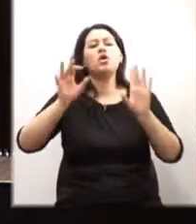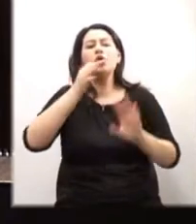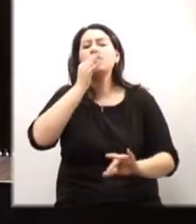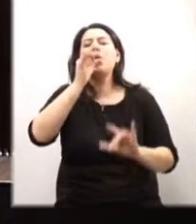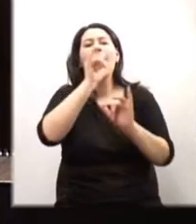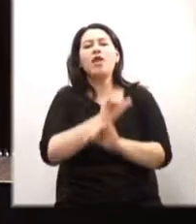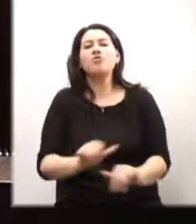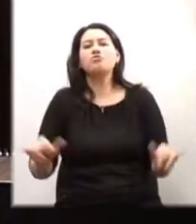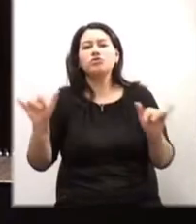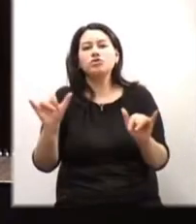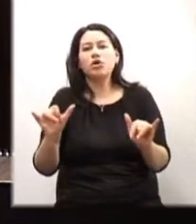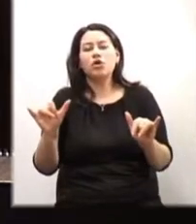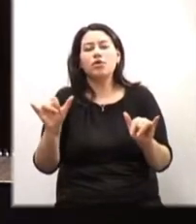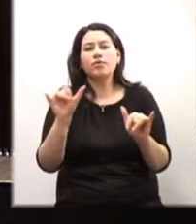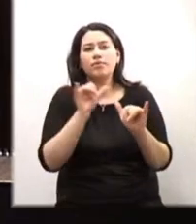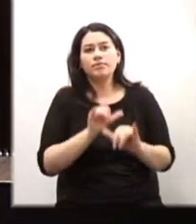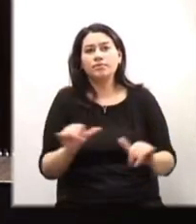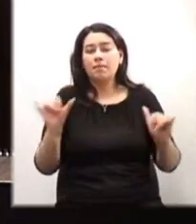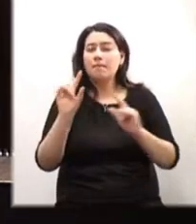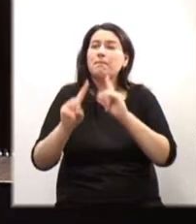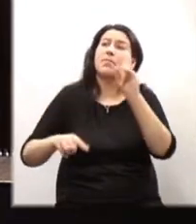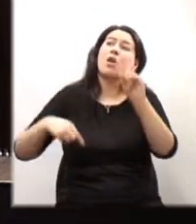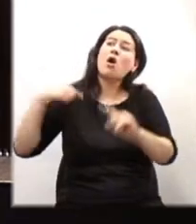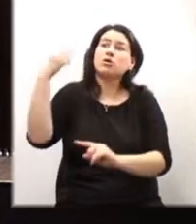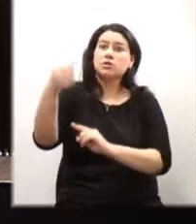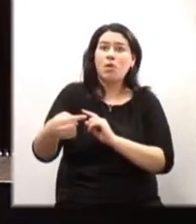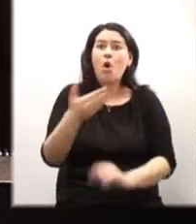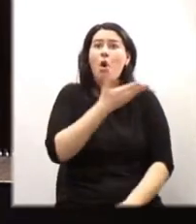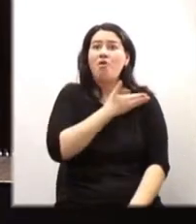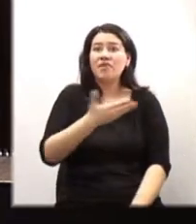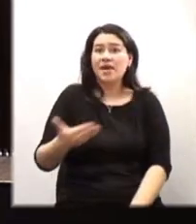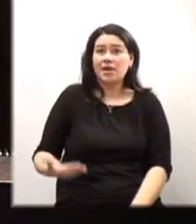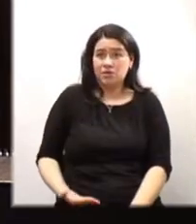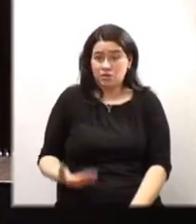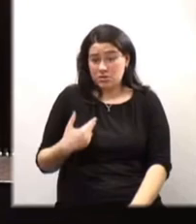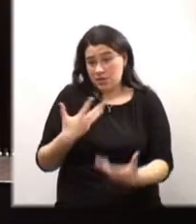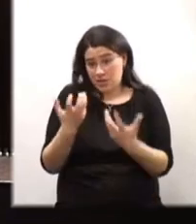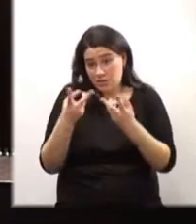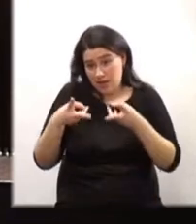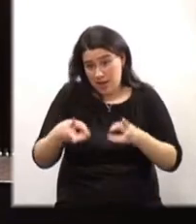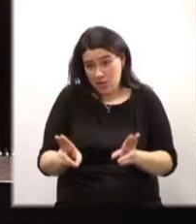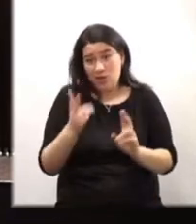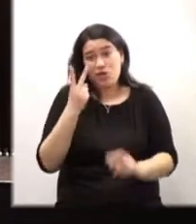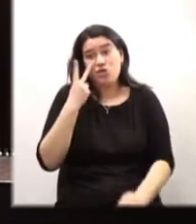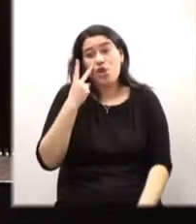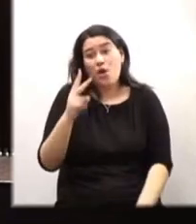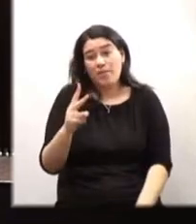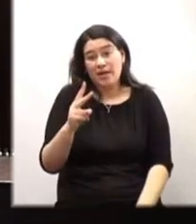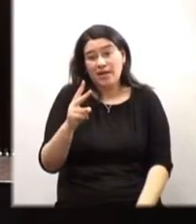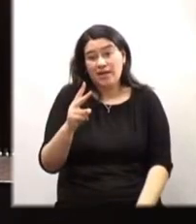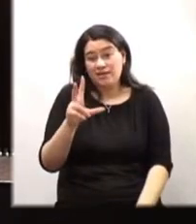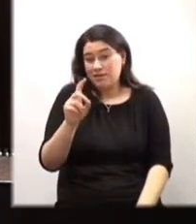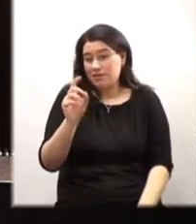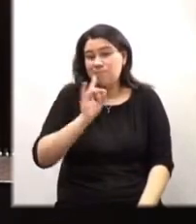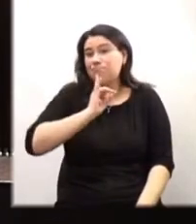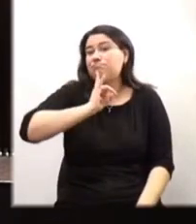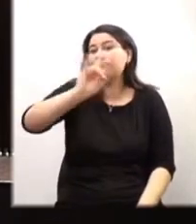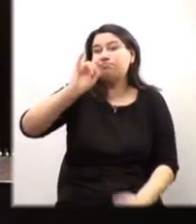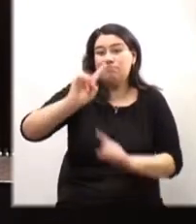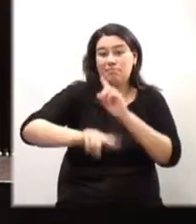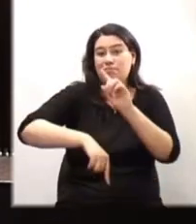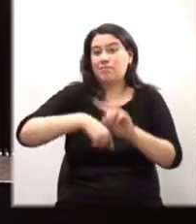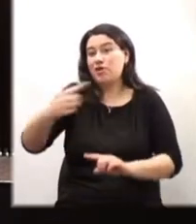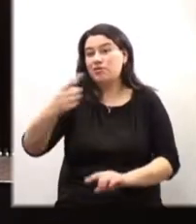el anuncio, y el próximo gobierno, porque si lo queremos inaugurar en 2030, cae enterito, en el próximo gobierno